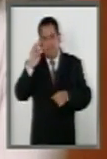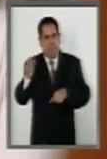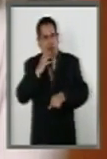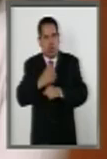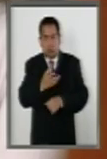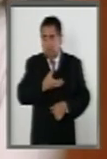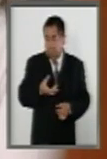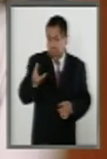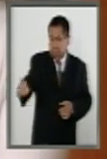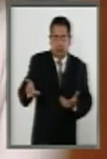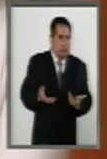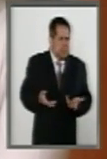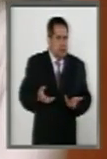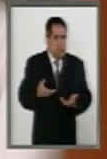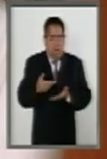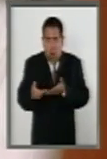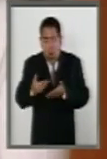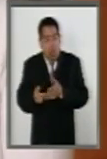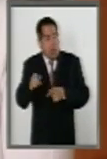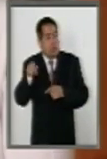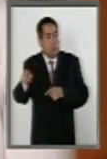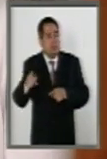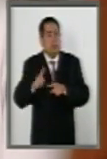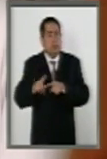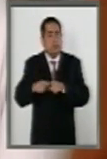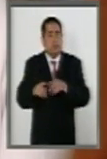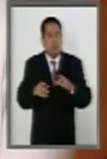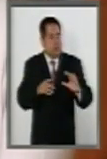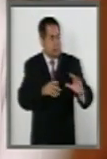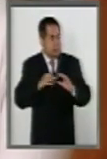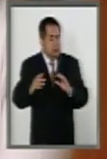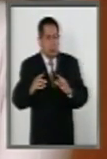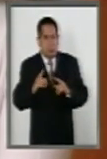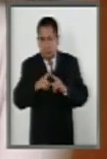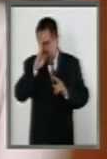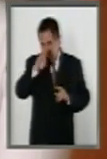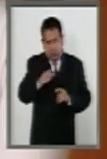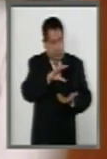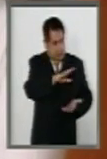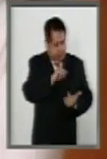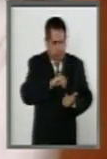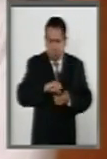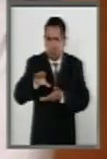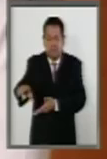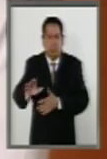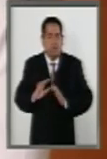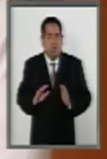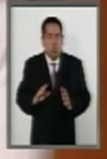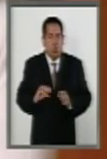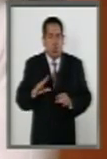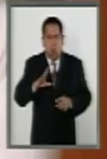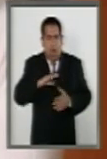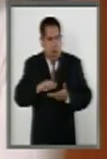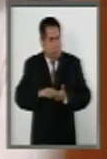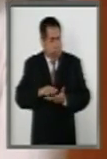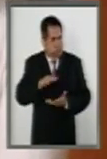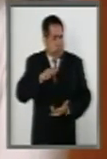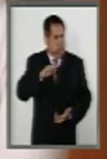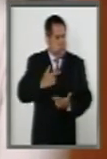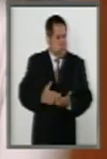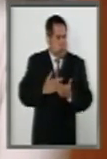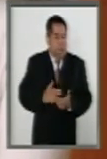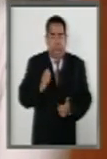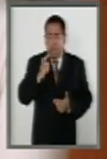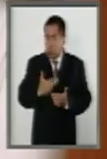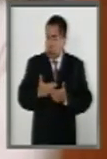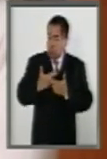Federación, actividad que actualmente se hace de manera directa. No se ha acumulado un solo